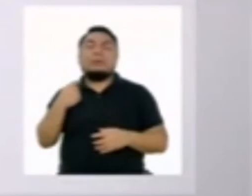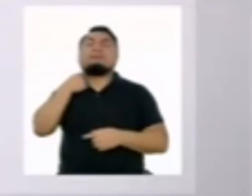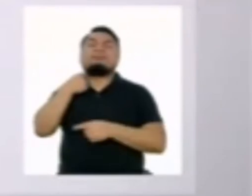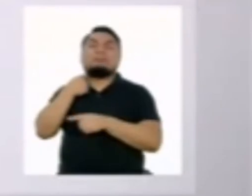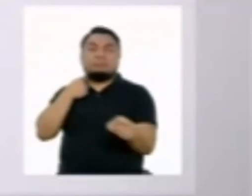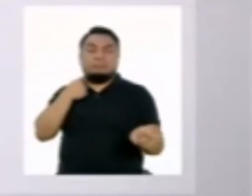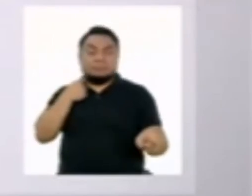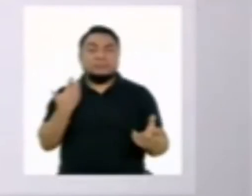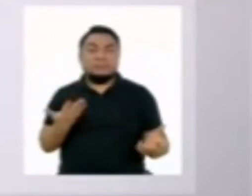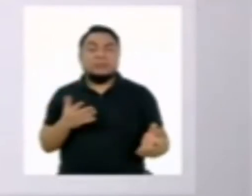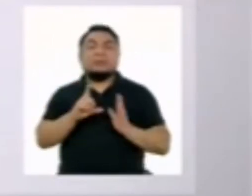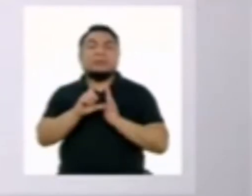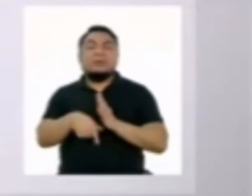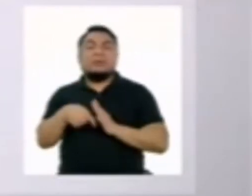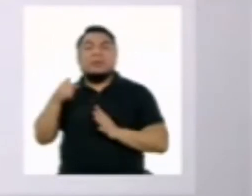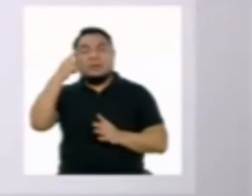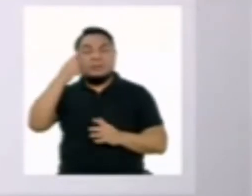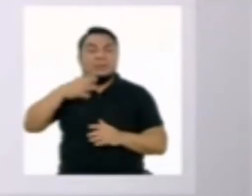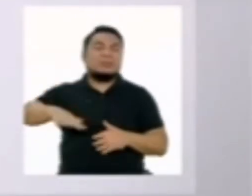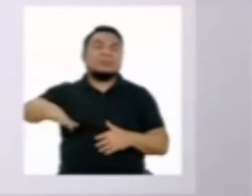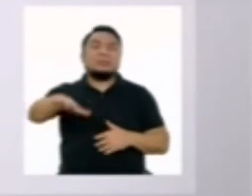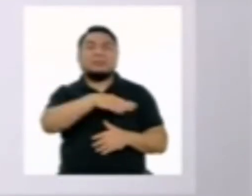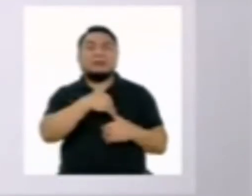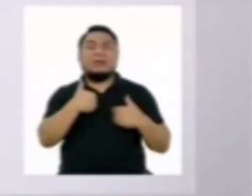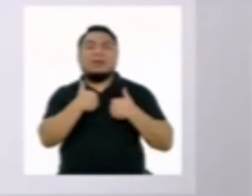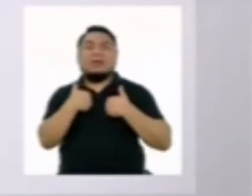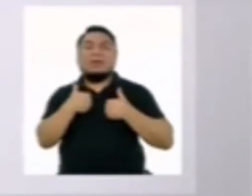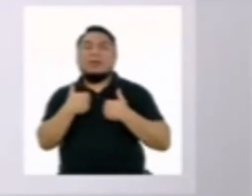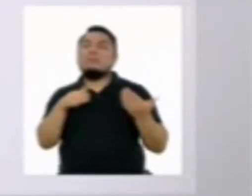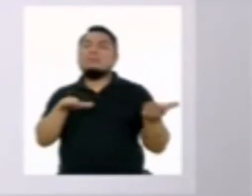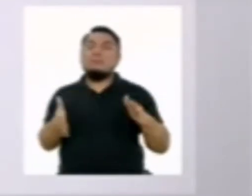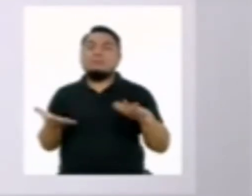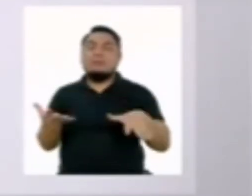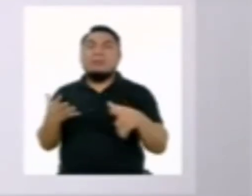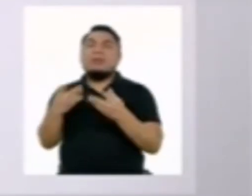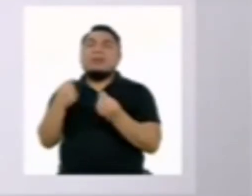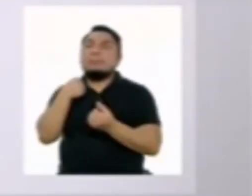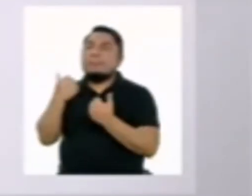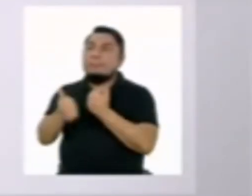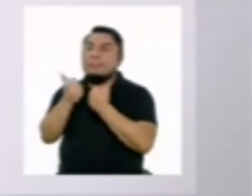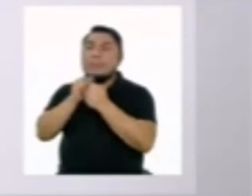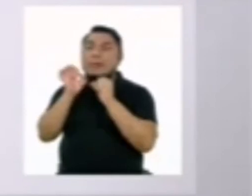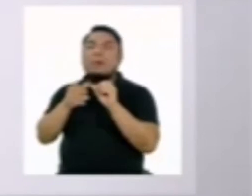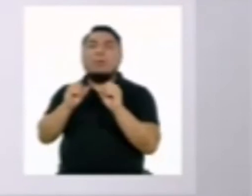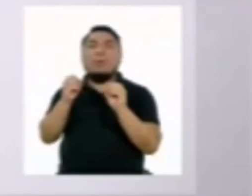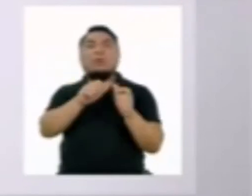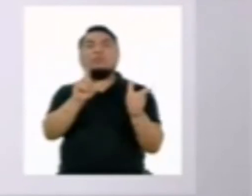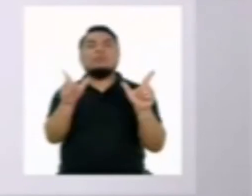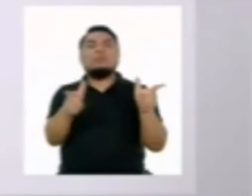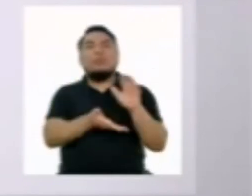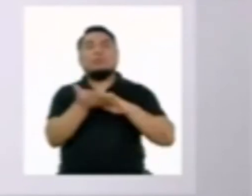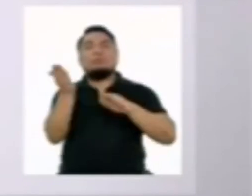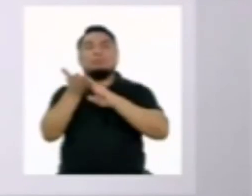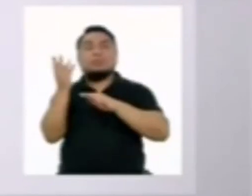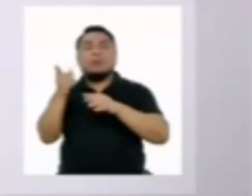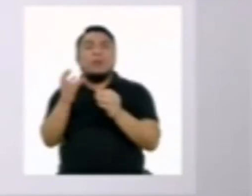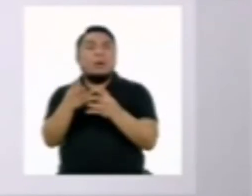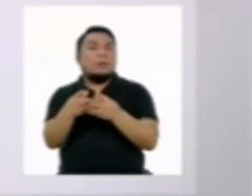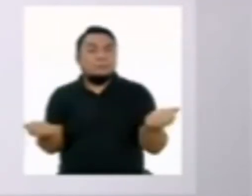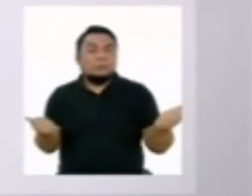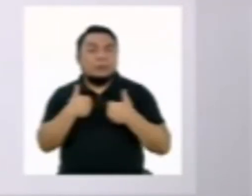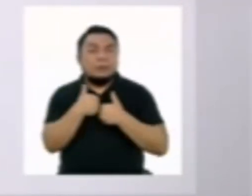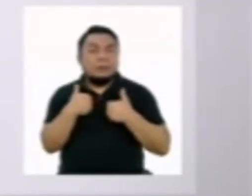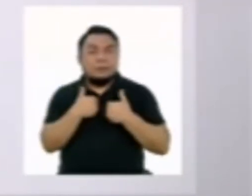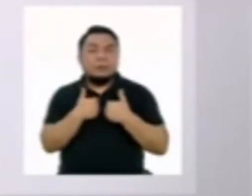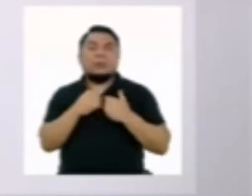estos espacios se altera el hábitat de las especies, algunas de las cuales se ven obligadas a emigrar. Otras desaparecen y por